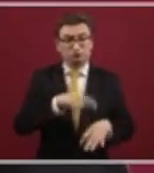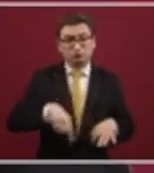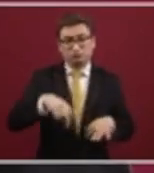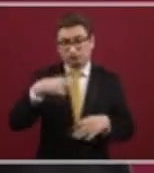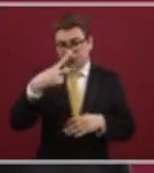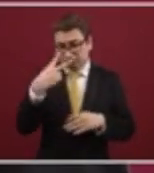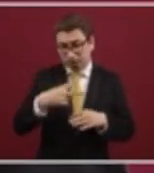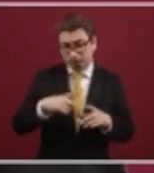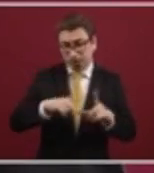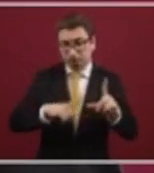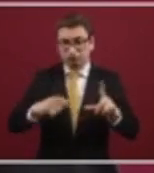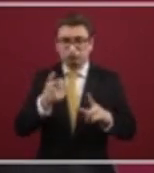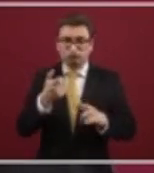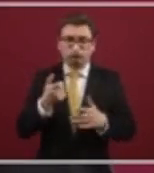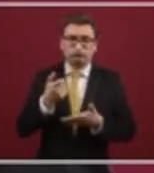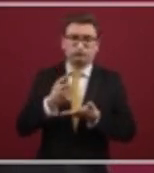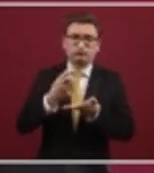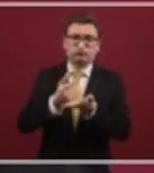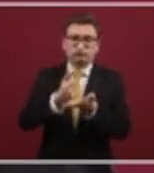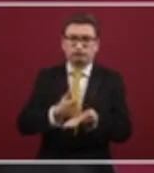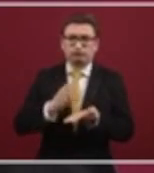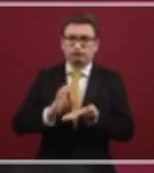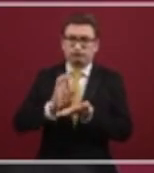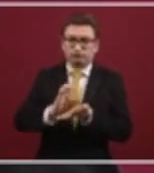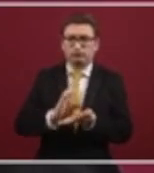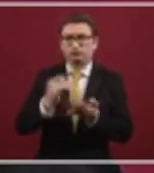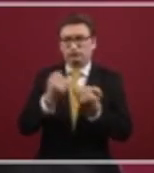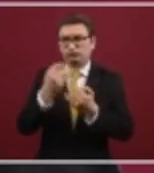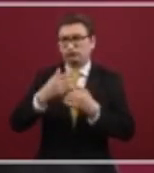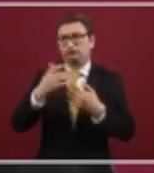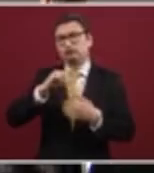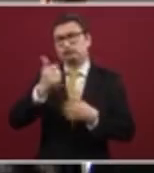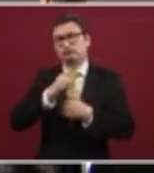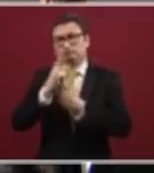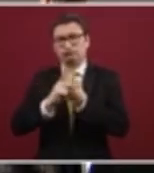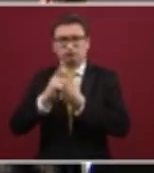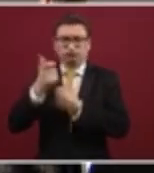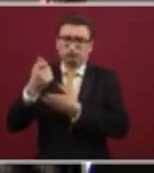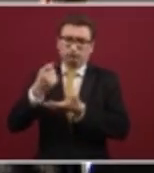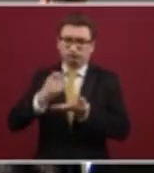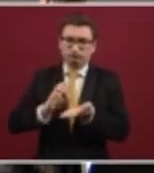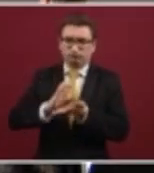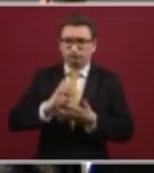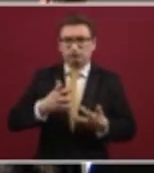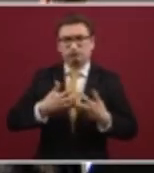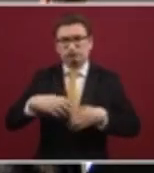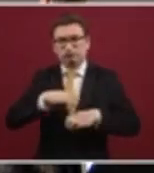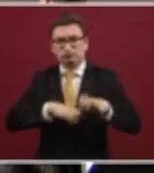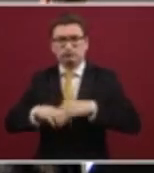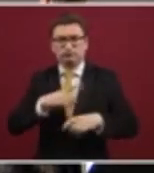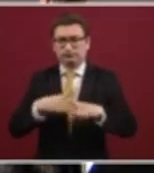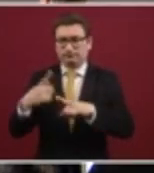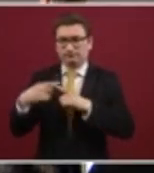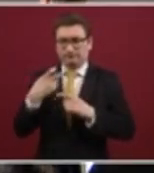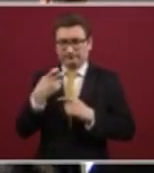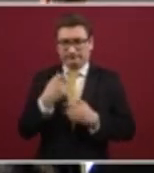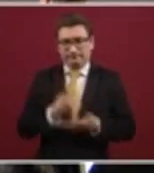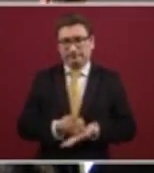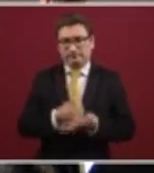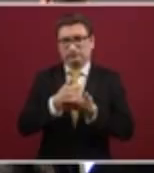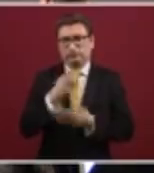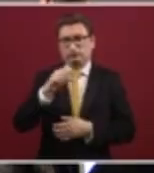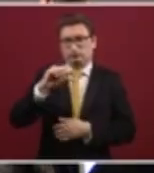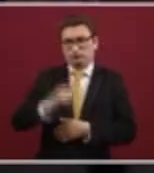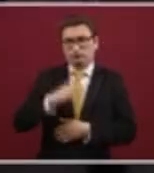para nuestra economía. Eso es lo que quería destacar el día de